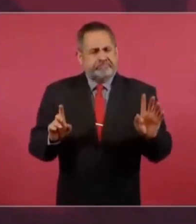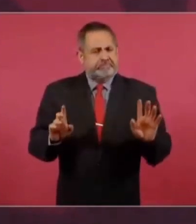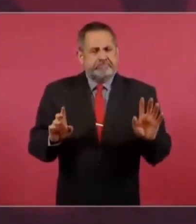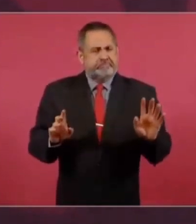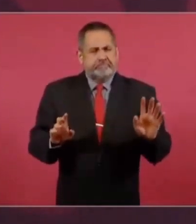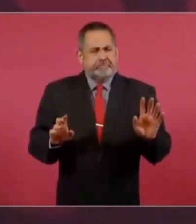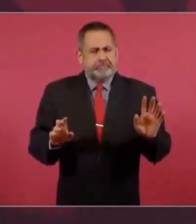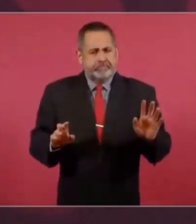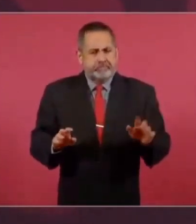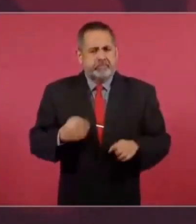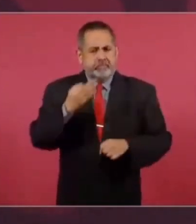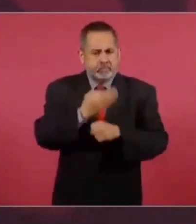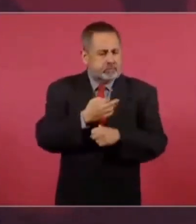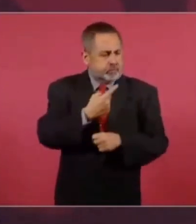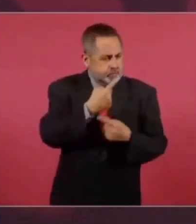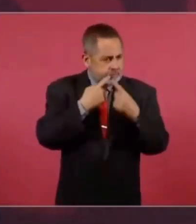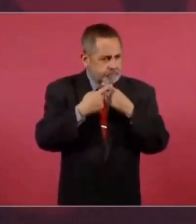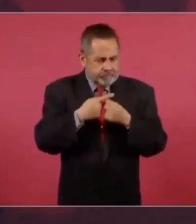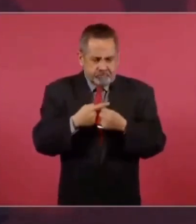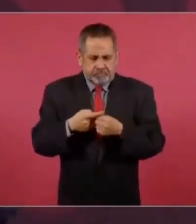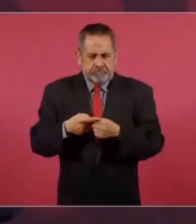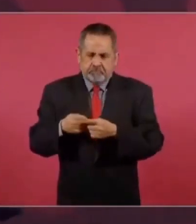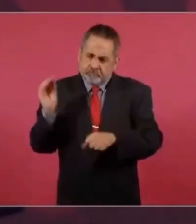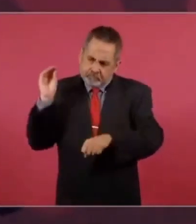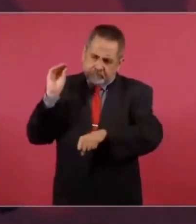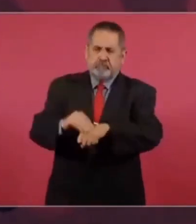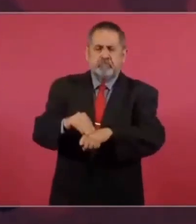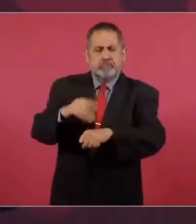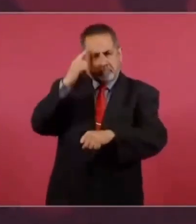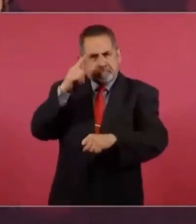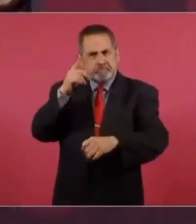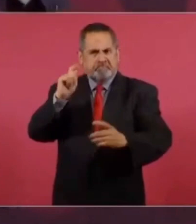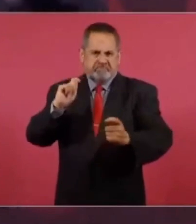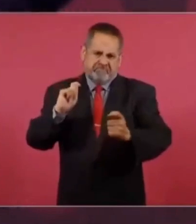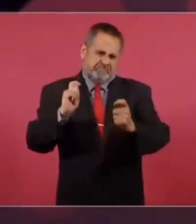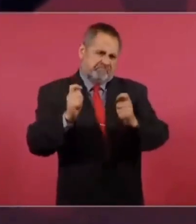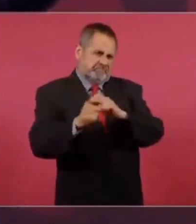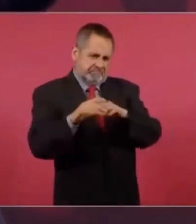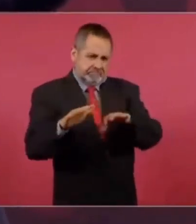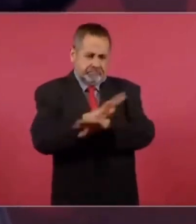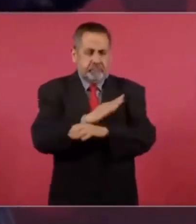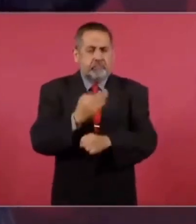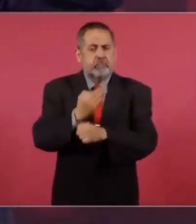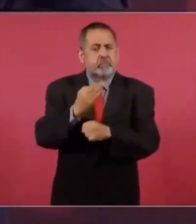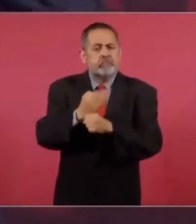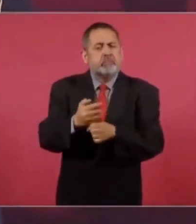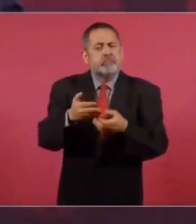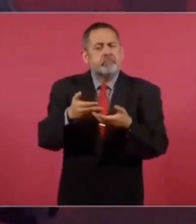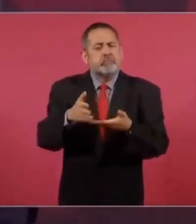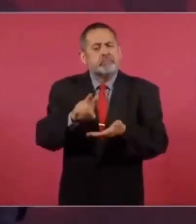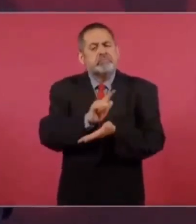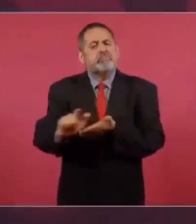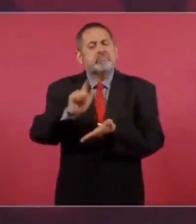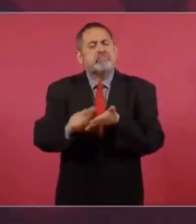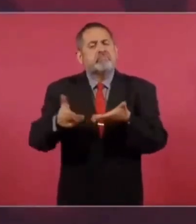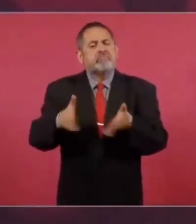se están sentando las bases para la transformación, se está limpiando el camino hacia adelante.